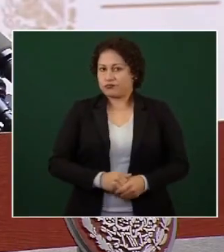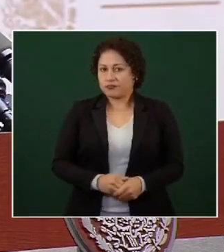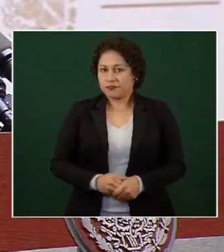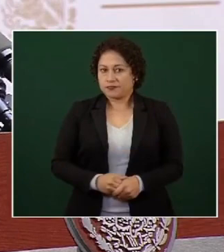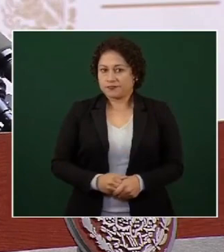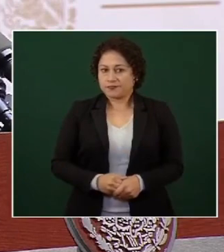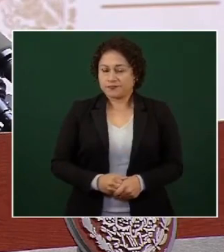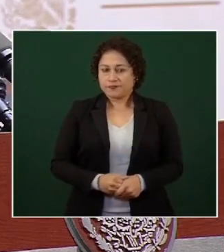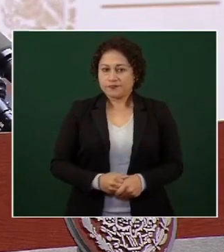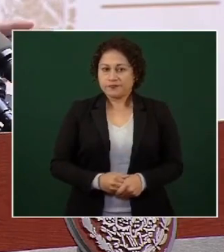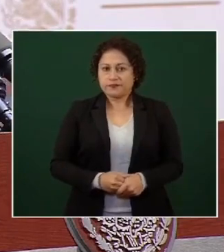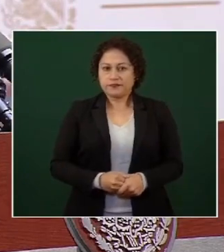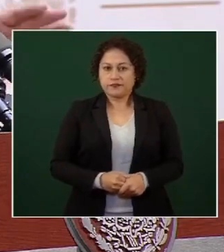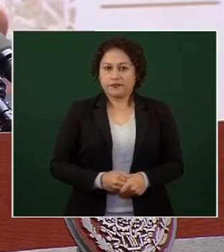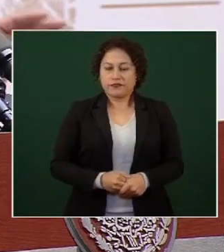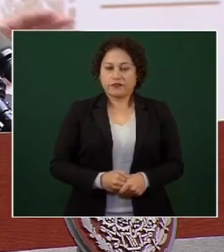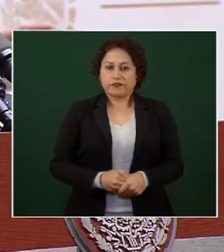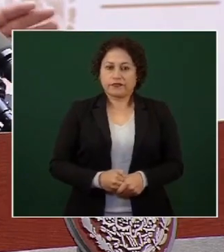que esa es